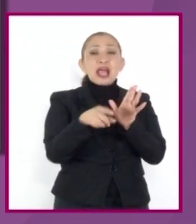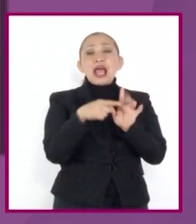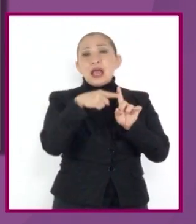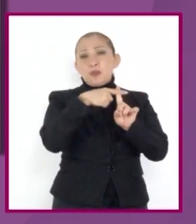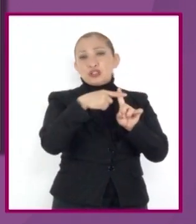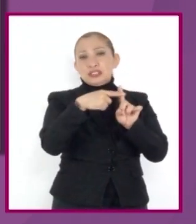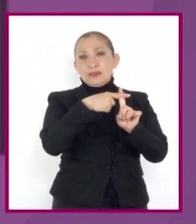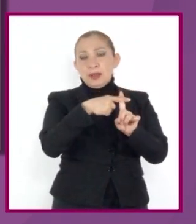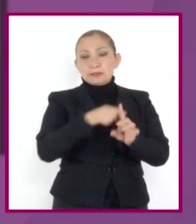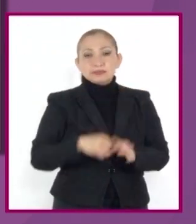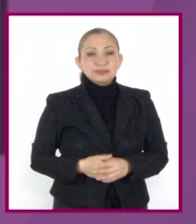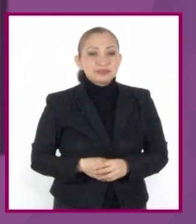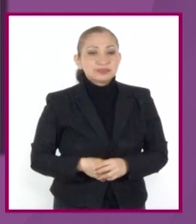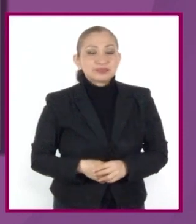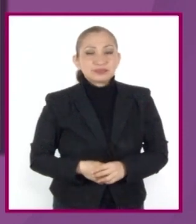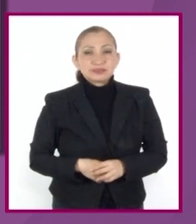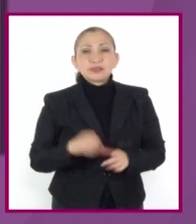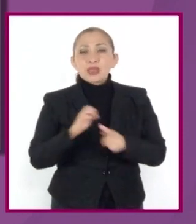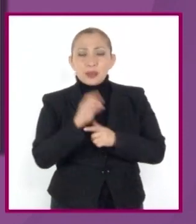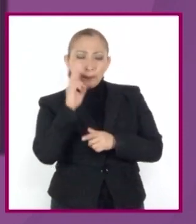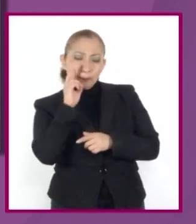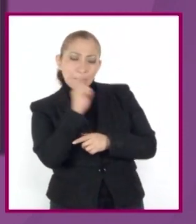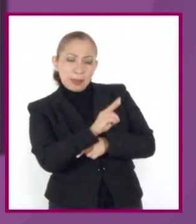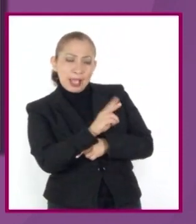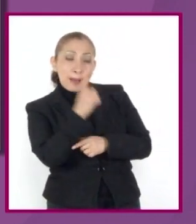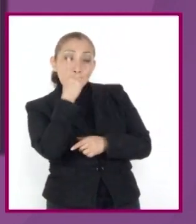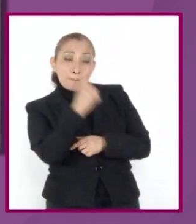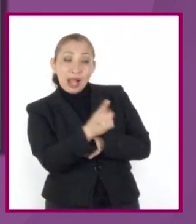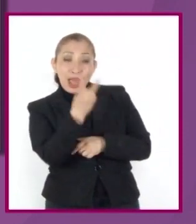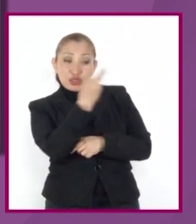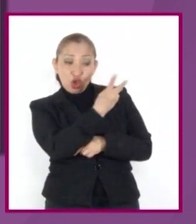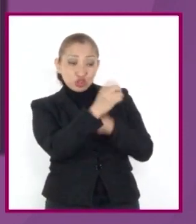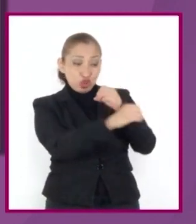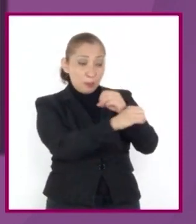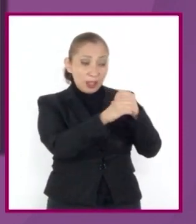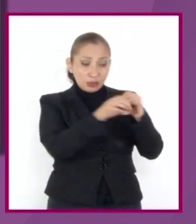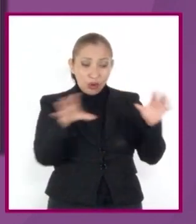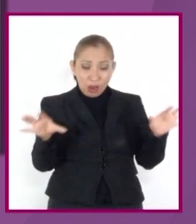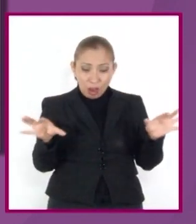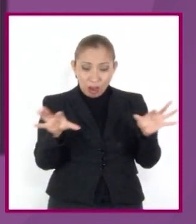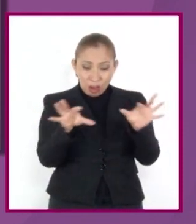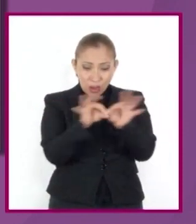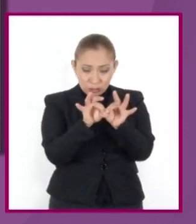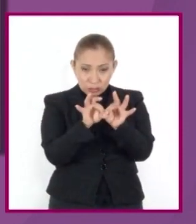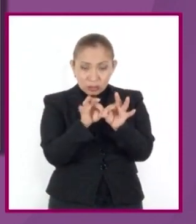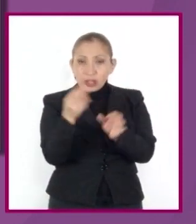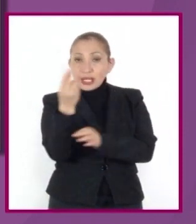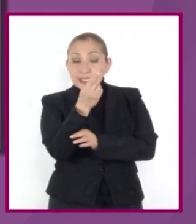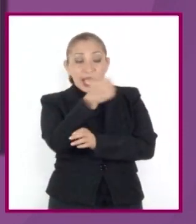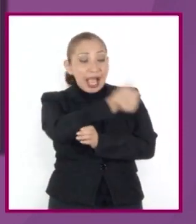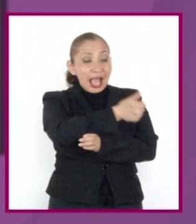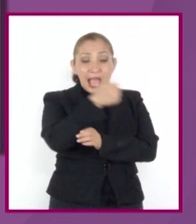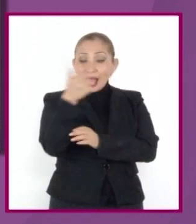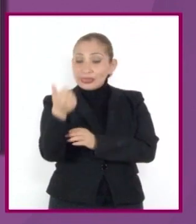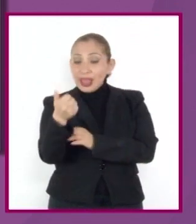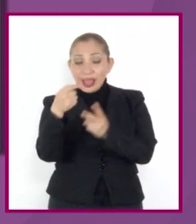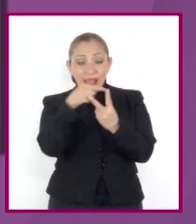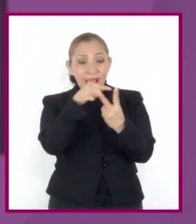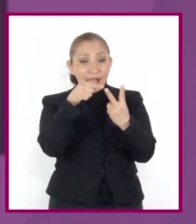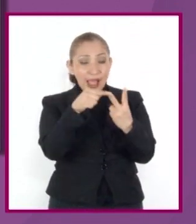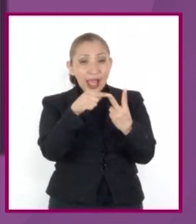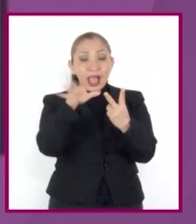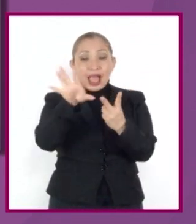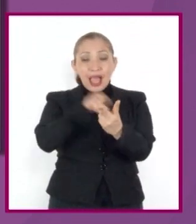neta positiva. Debemos considerar que para que dos cuerpos se atraigan, es necesario que cada uno de ellos tenga una